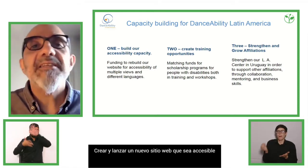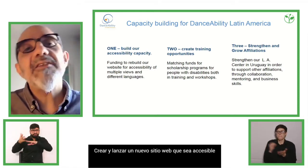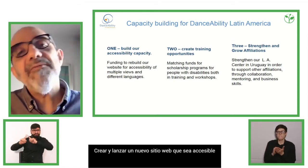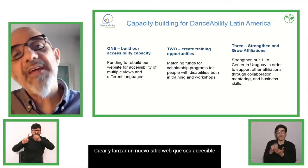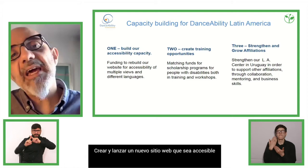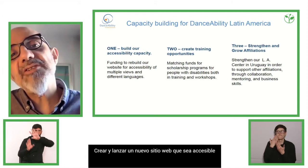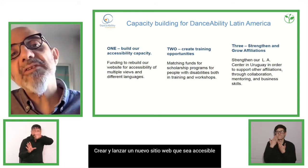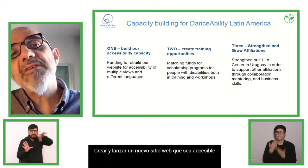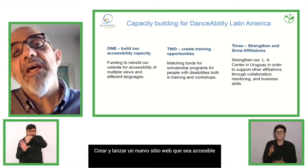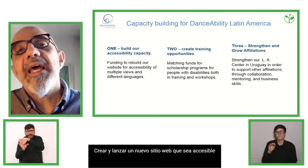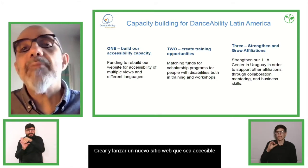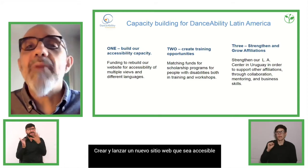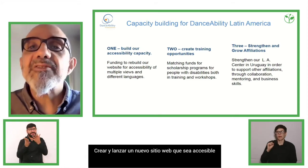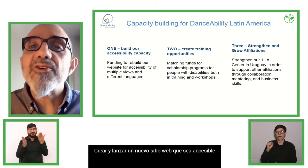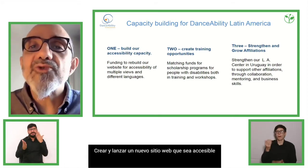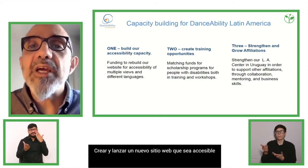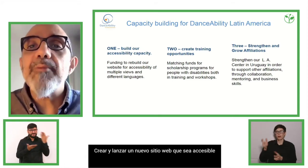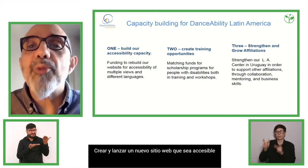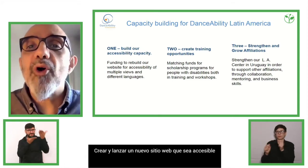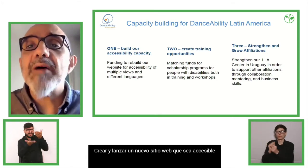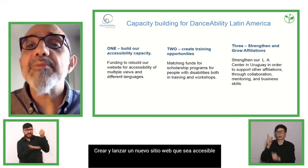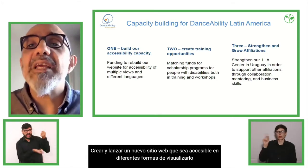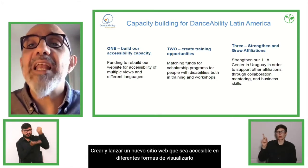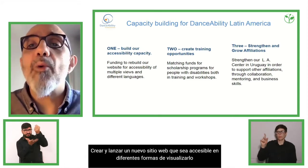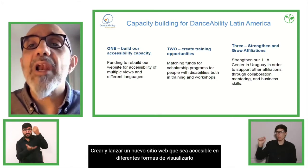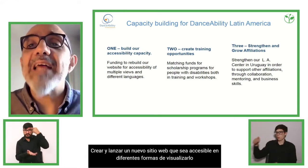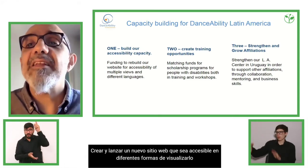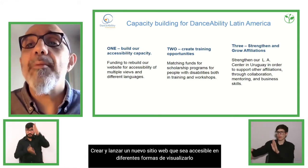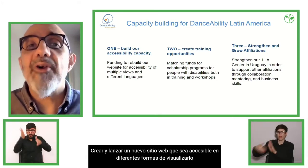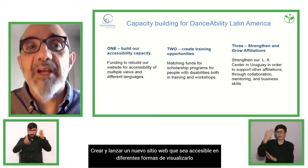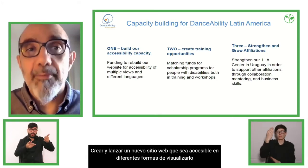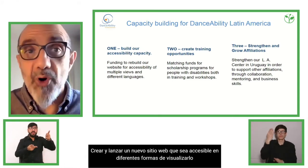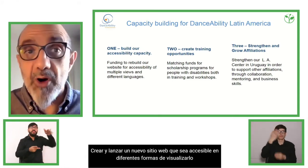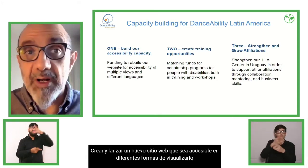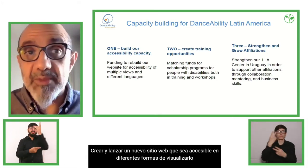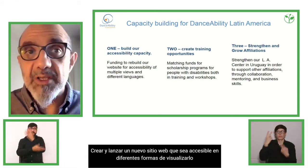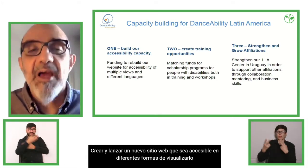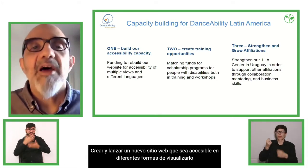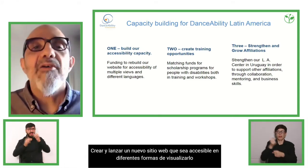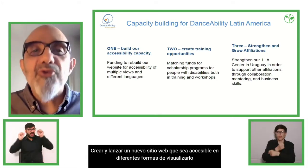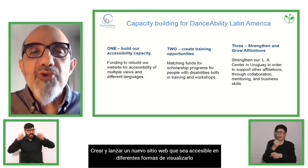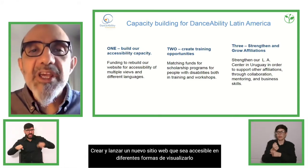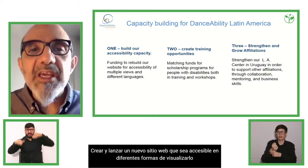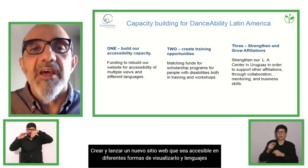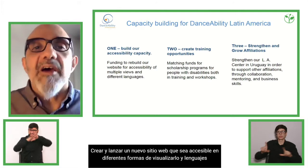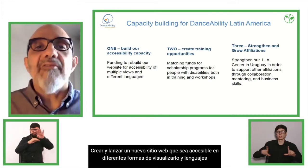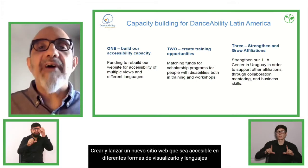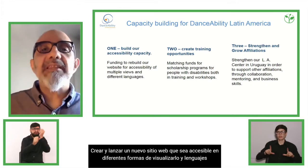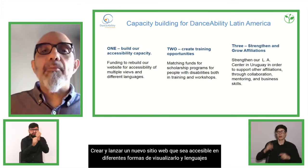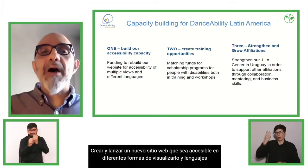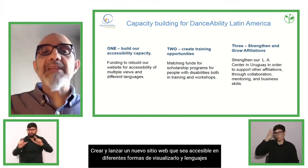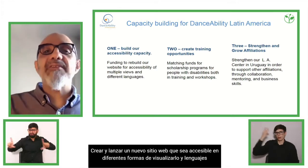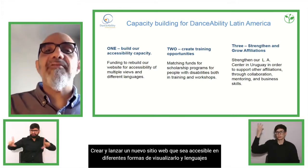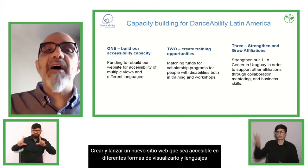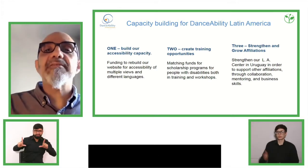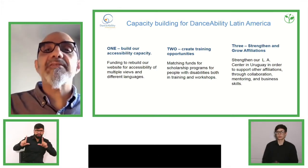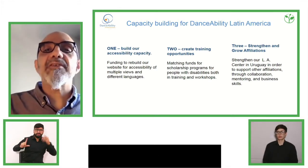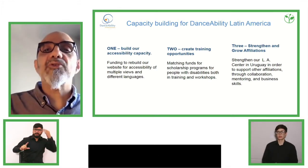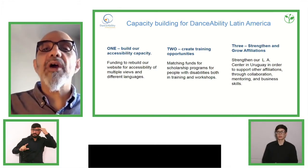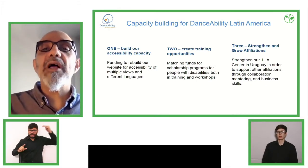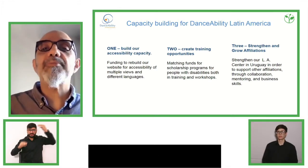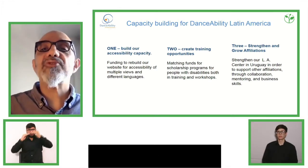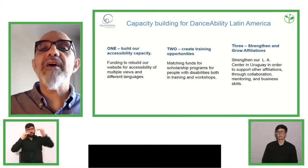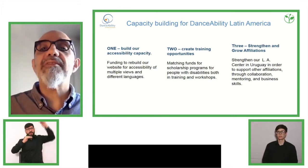becas para personas con discapacidad y que puedan ir a talleres, tener certificaciones y maestrías.